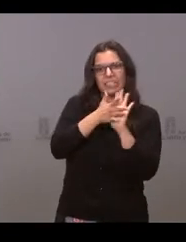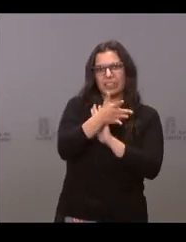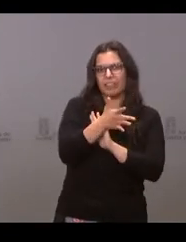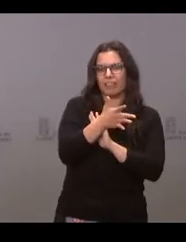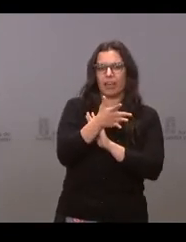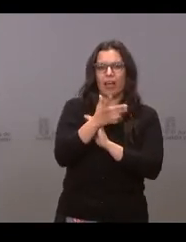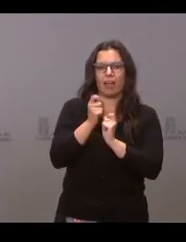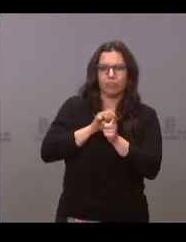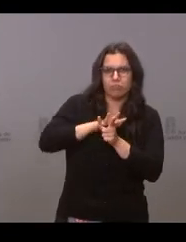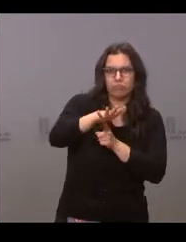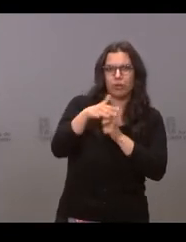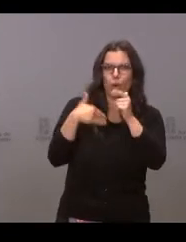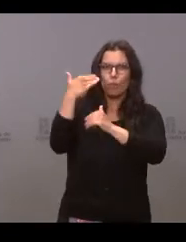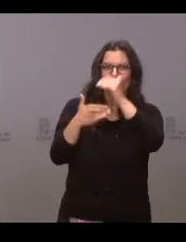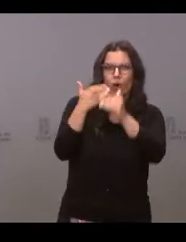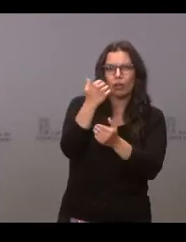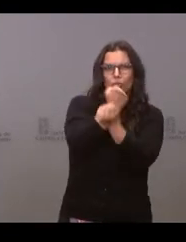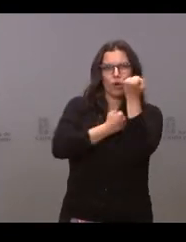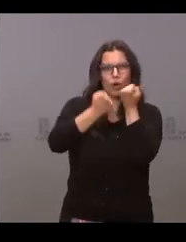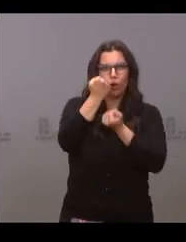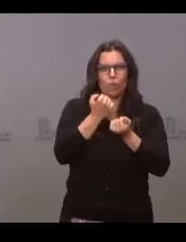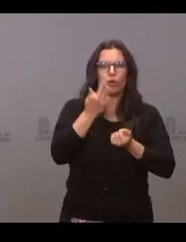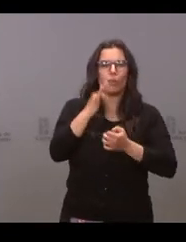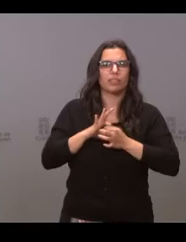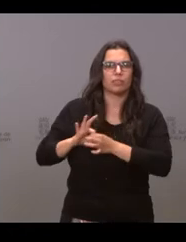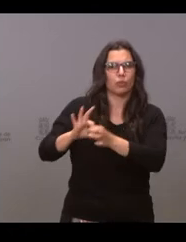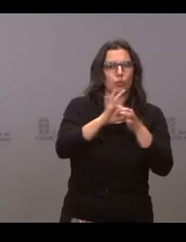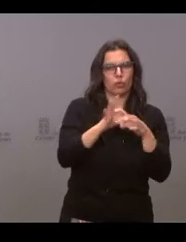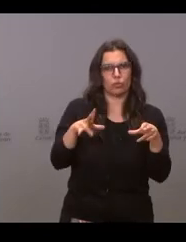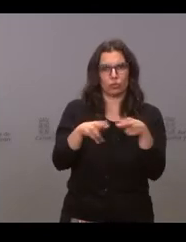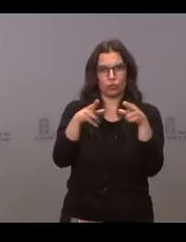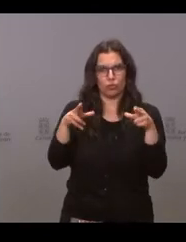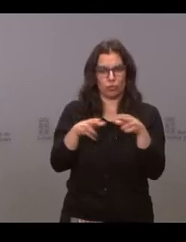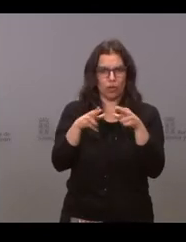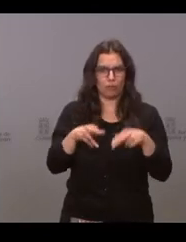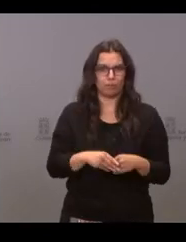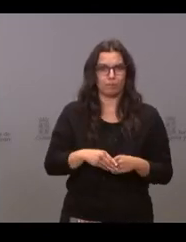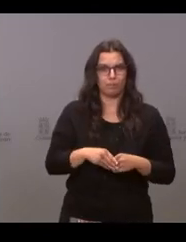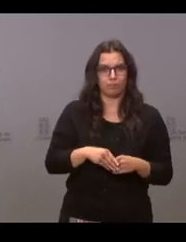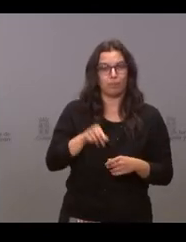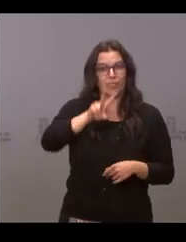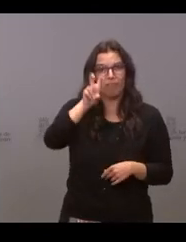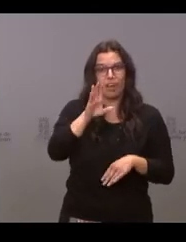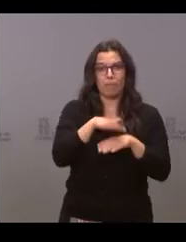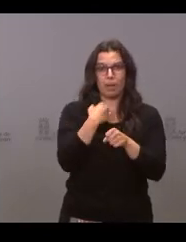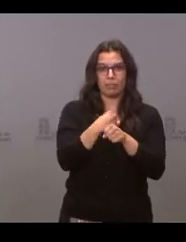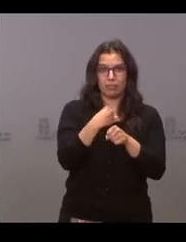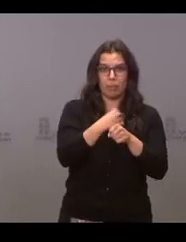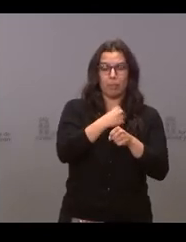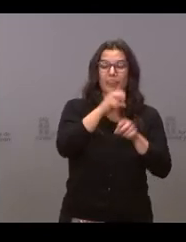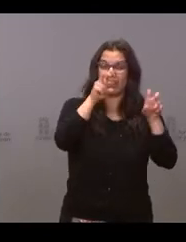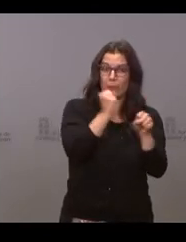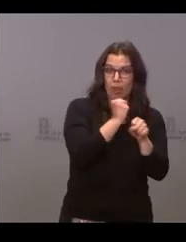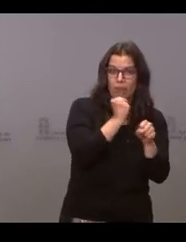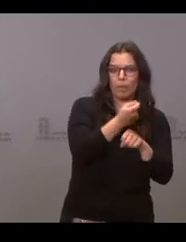progreso económico y cohesión social que tocan no solamente temas laborales sino también temas